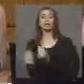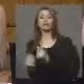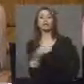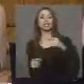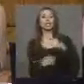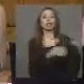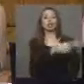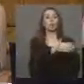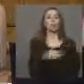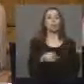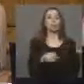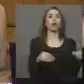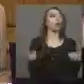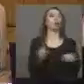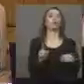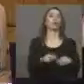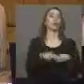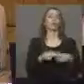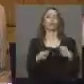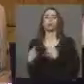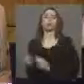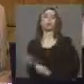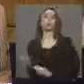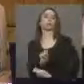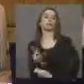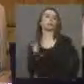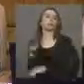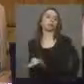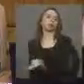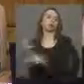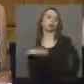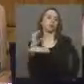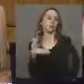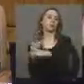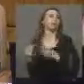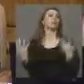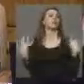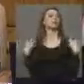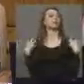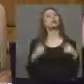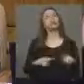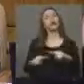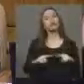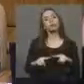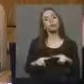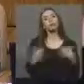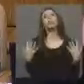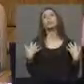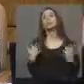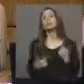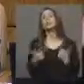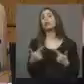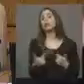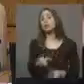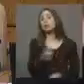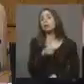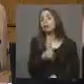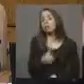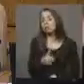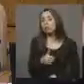tanto, no se justifica la inversión. Y la responsabilidad administrativa y la responsabilidad política de las autoridades.